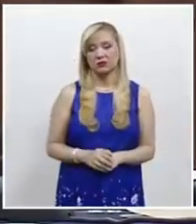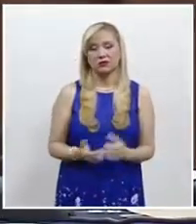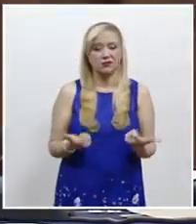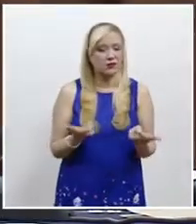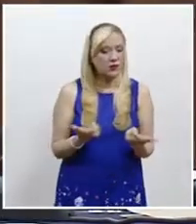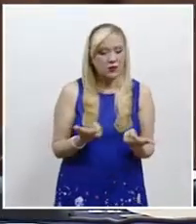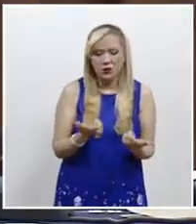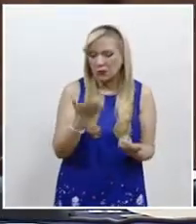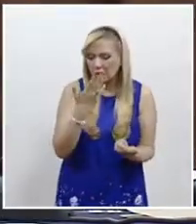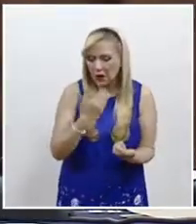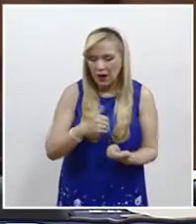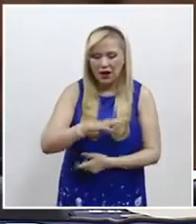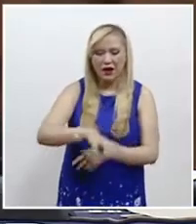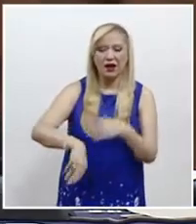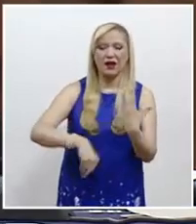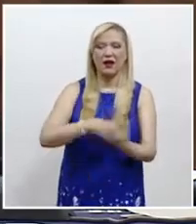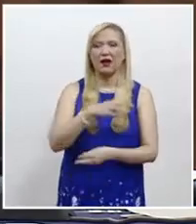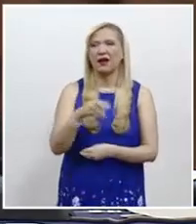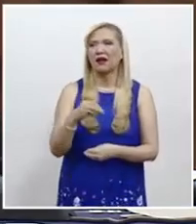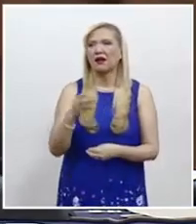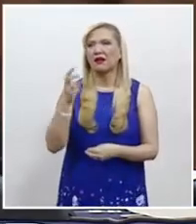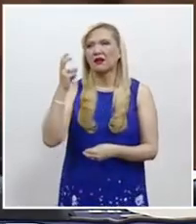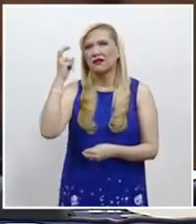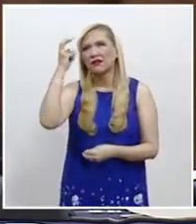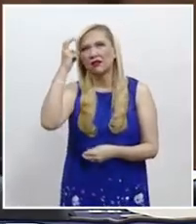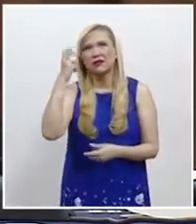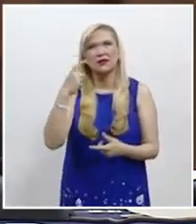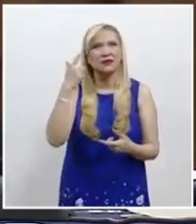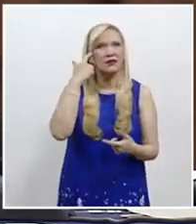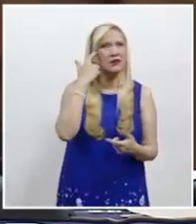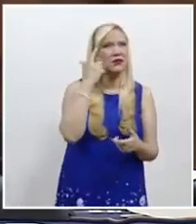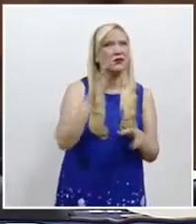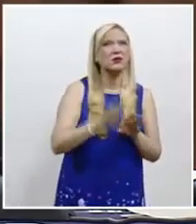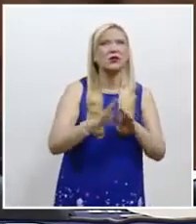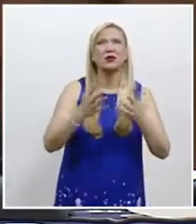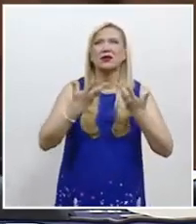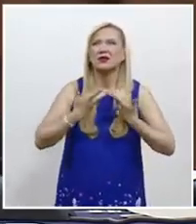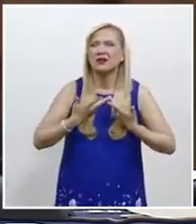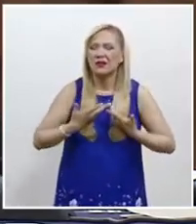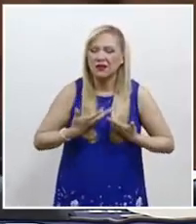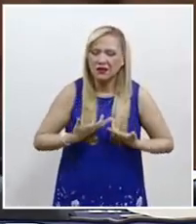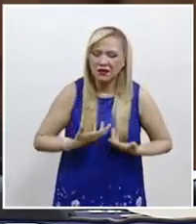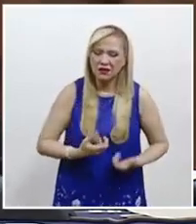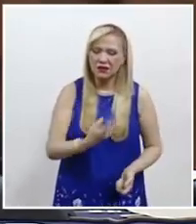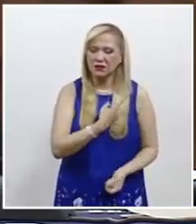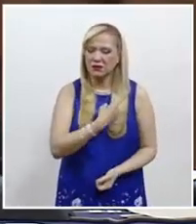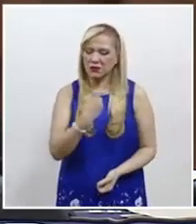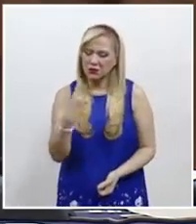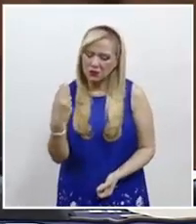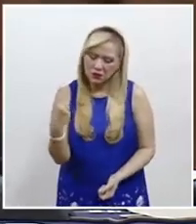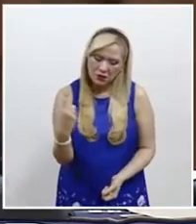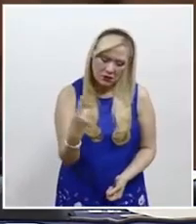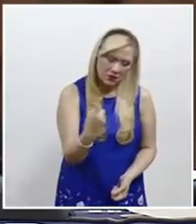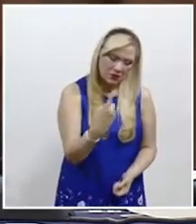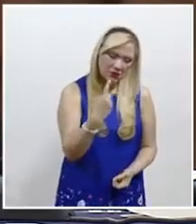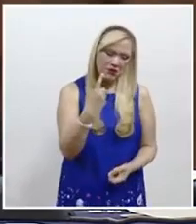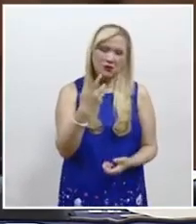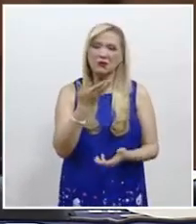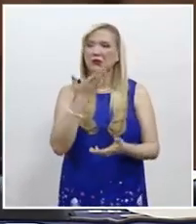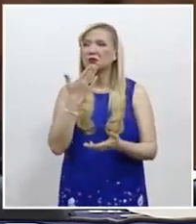Precarización, cuestiones de salud mental, soledades, los impactos tanto de la pandemia como de los